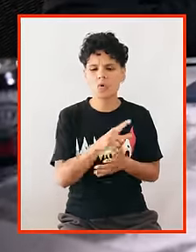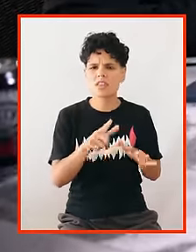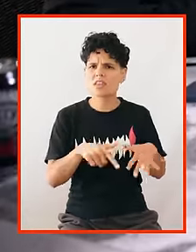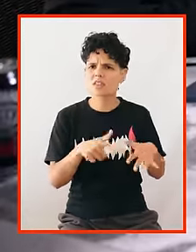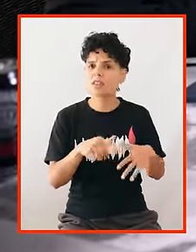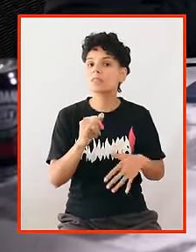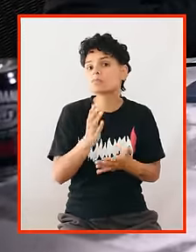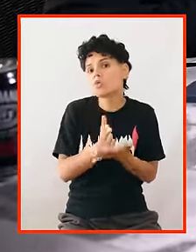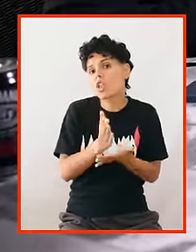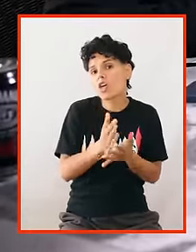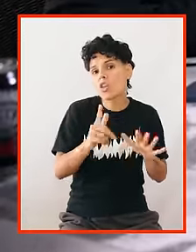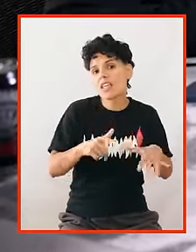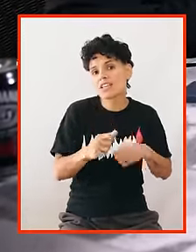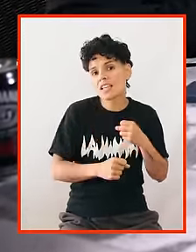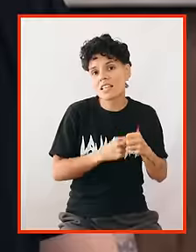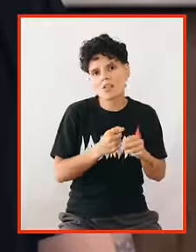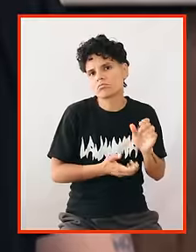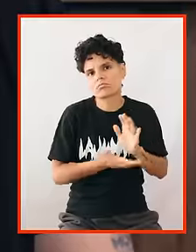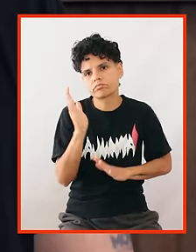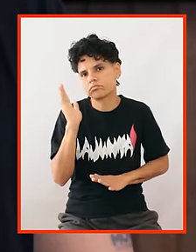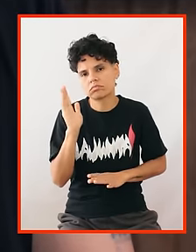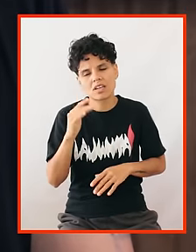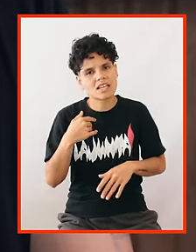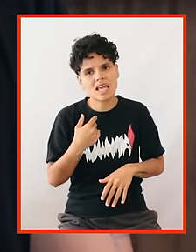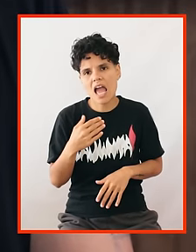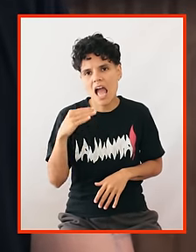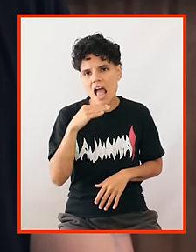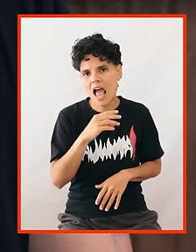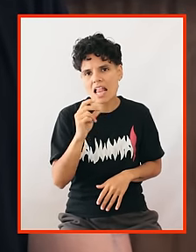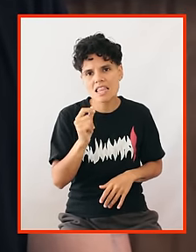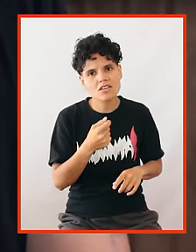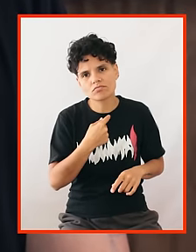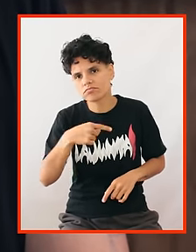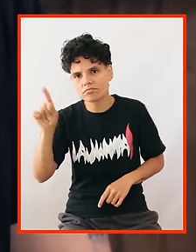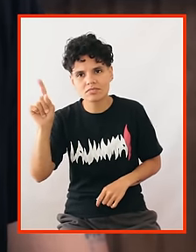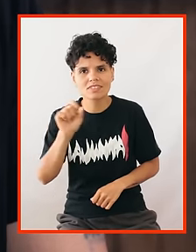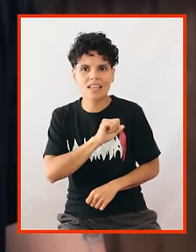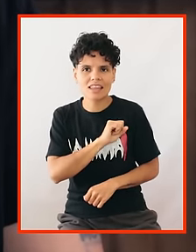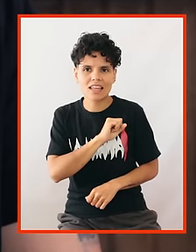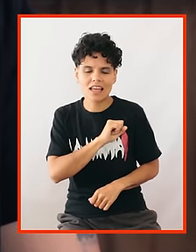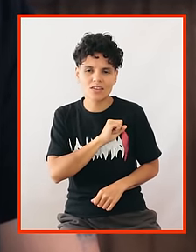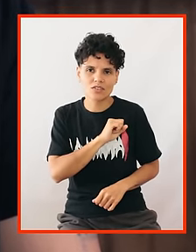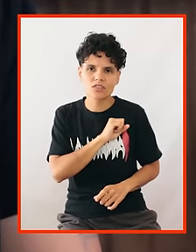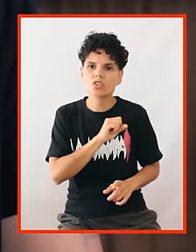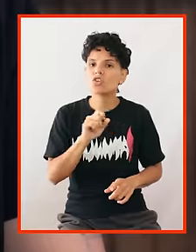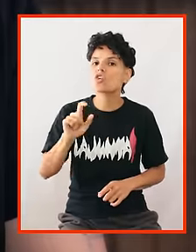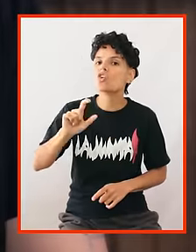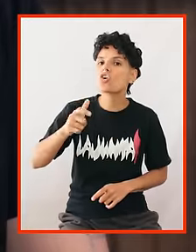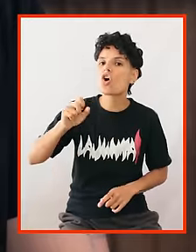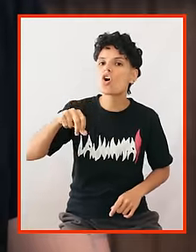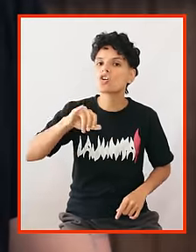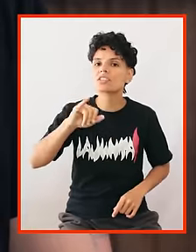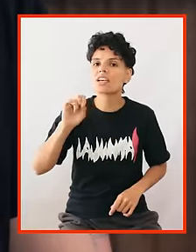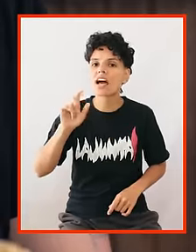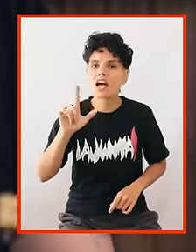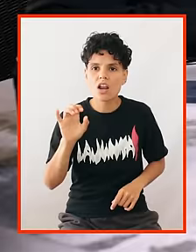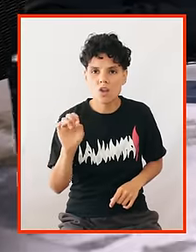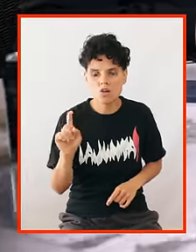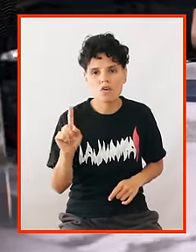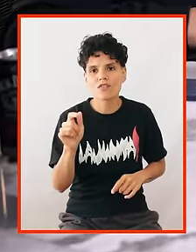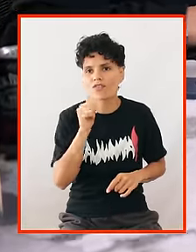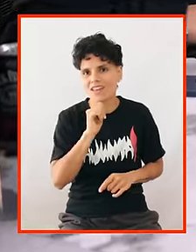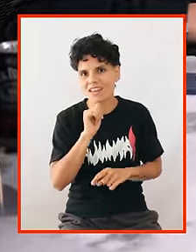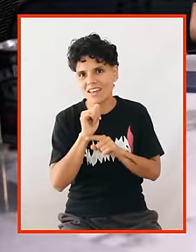¿Cómo? Salí a los 17 del colegio. ¿Y al tiro para afuera? Al tiro para Santiago, sí. Gonza todavía no terminaba el colegio, se vino y terminó